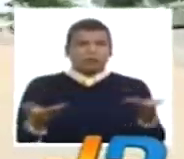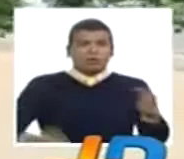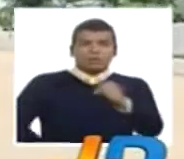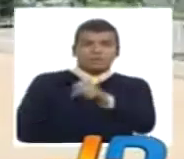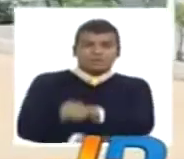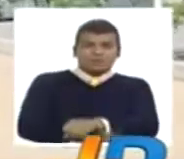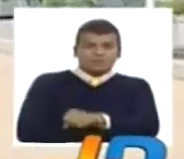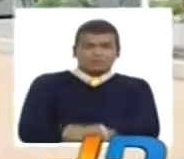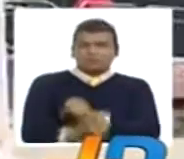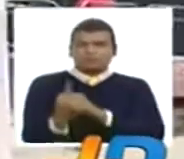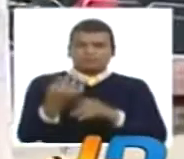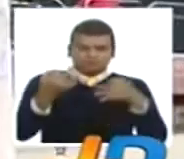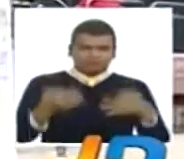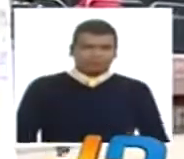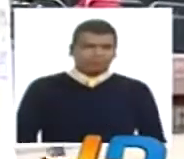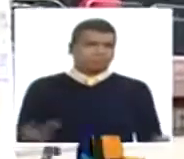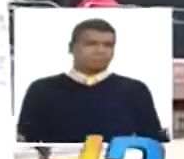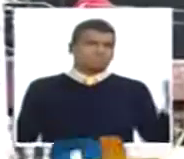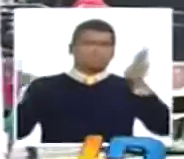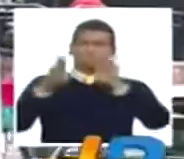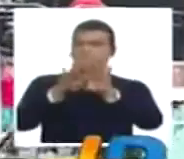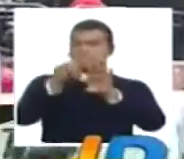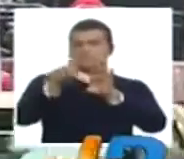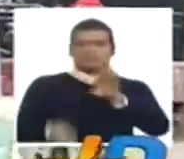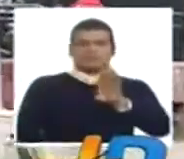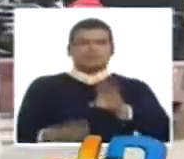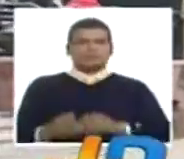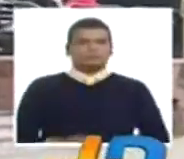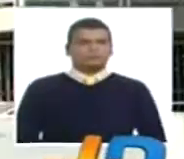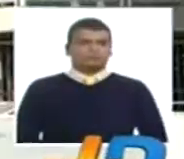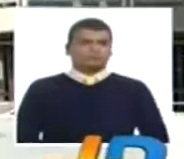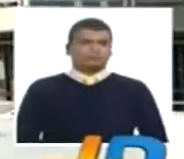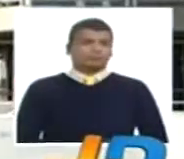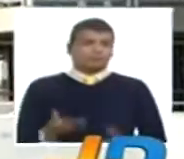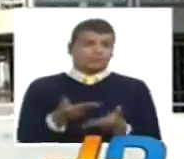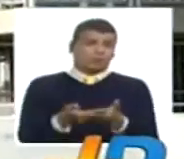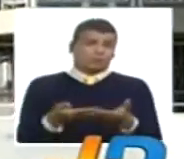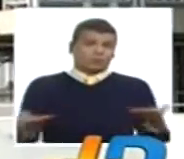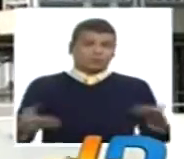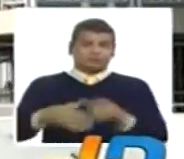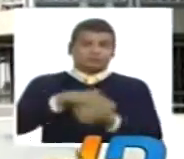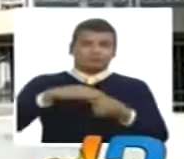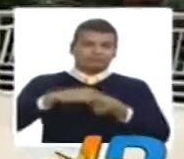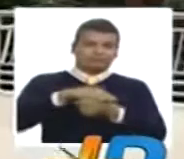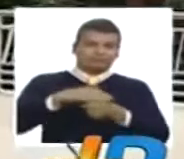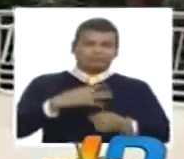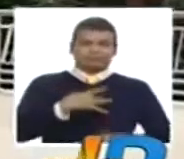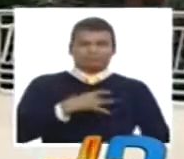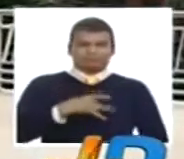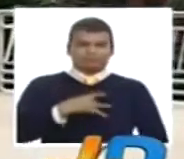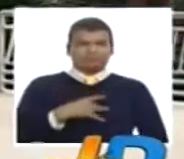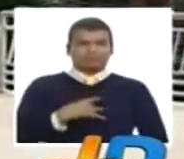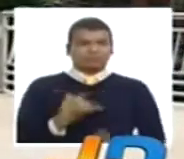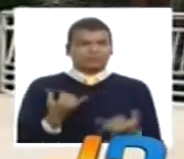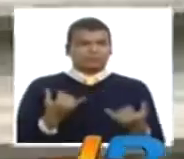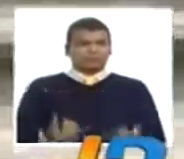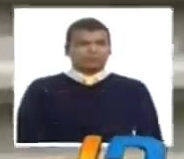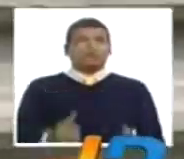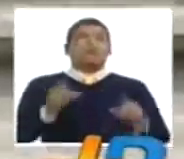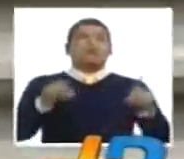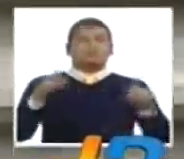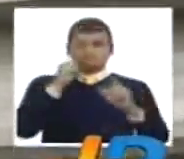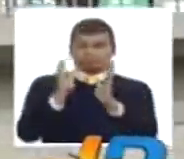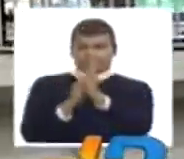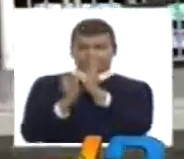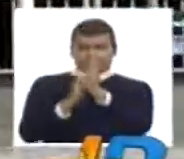fútbol lo primero que hay que hacer es cerrar el establecimiento. Así las cosas, en el barrio San Fernando de Cali parece que son más los que celebran